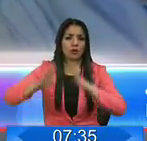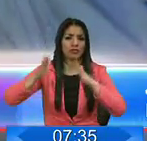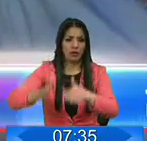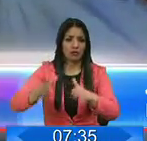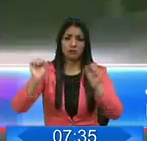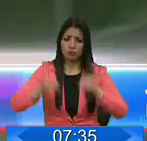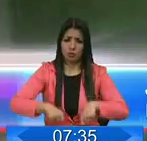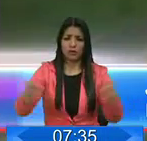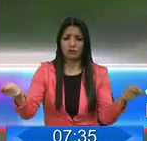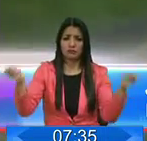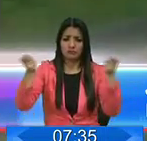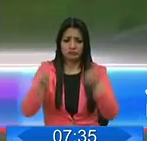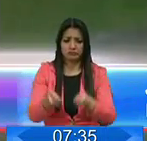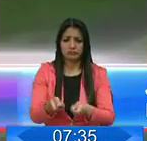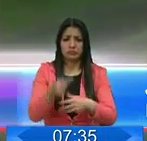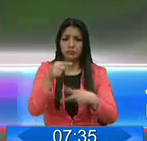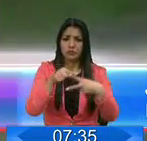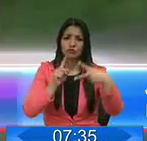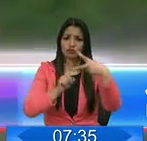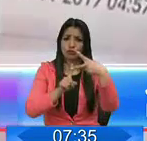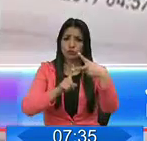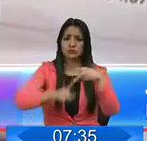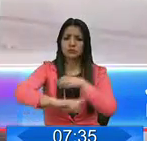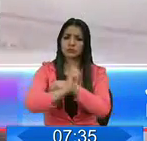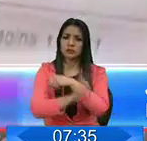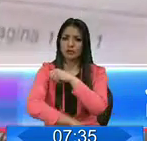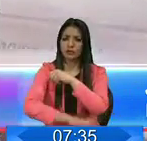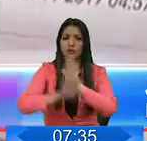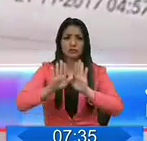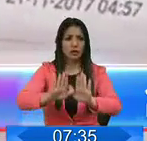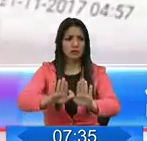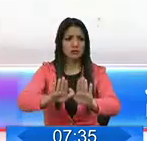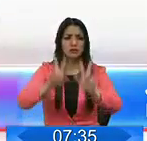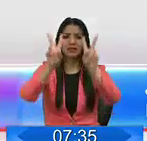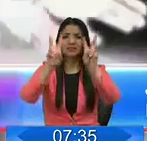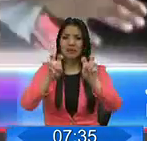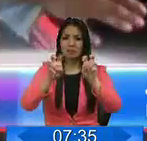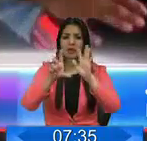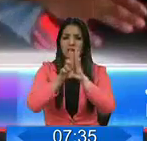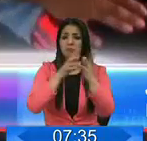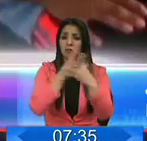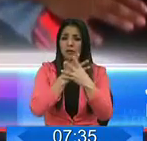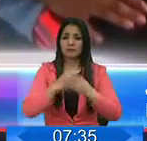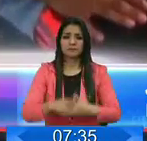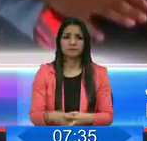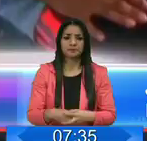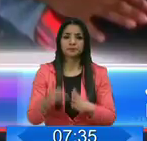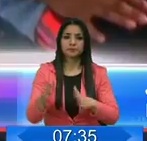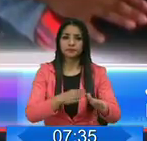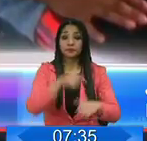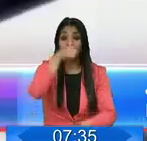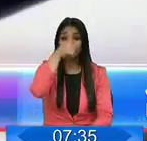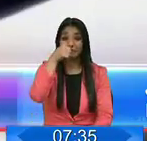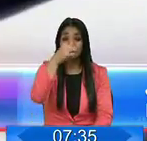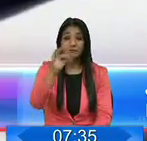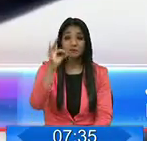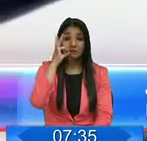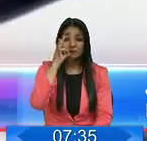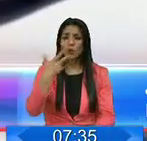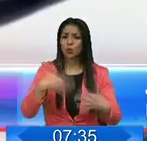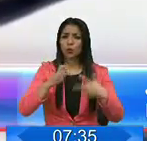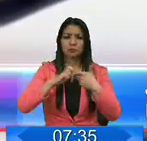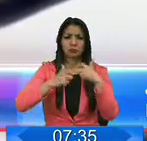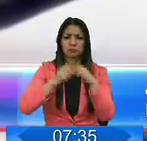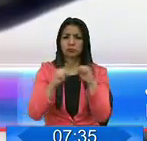este tipo de sanciones como lo establece el tema del COIP. Dice que el consumo de drogas también es un flagelo social que